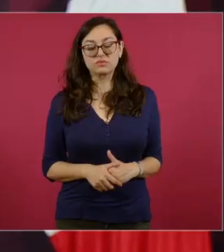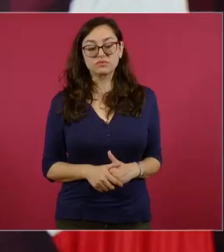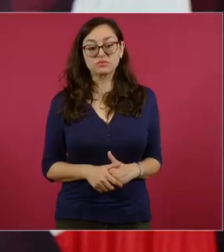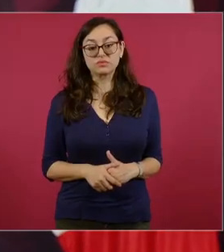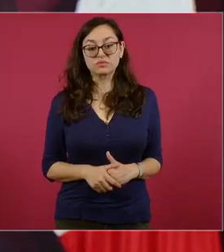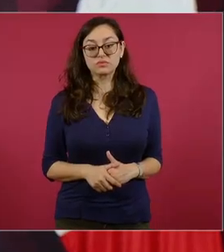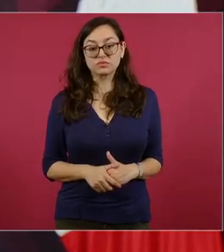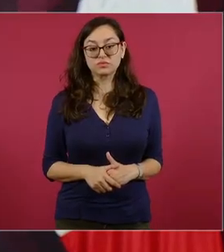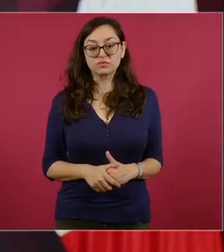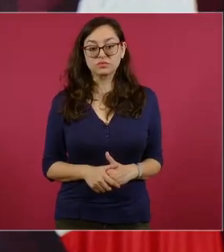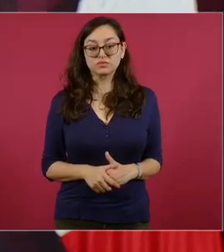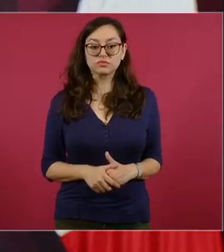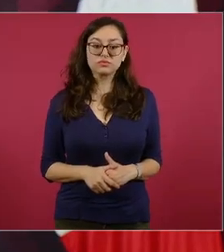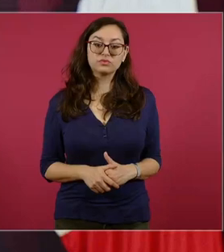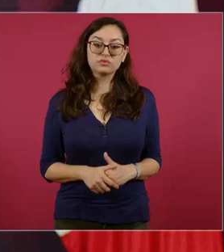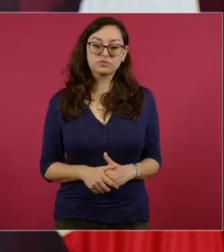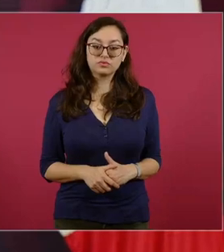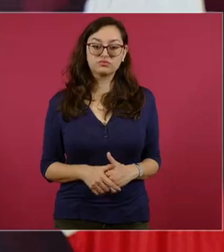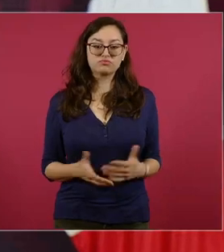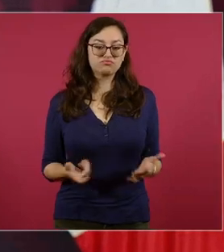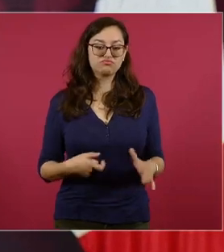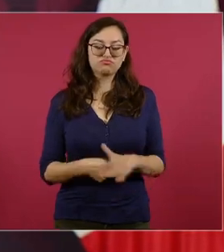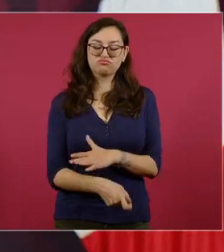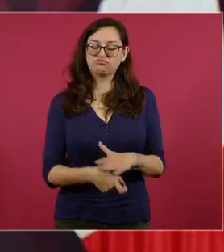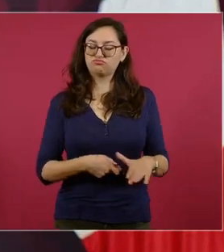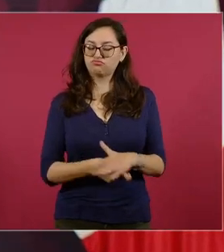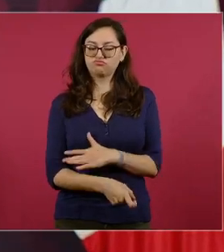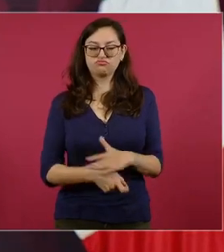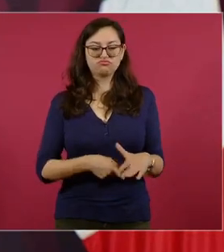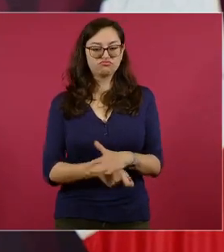con mucho financiamiento.